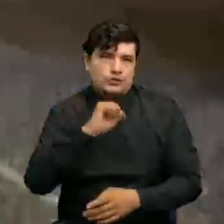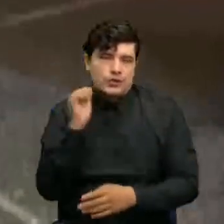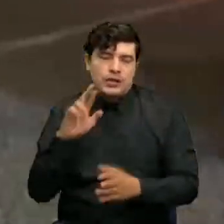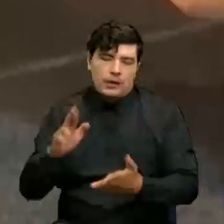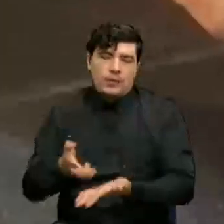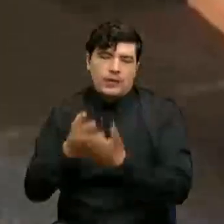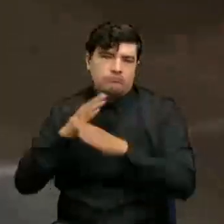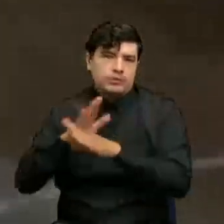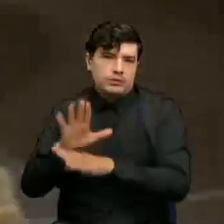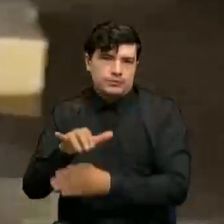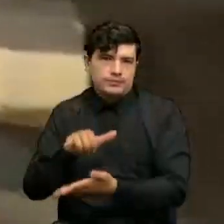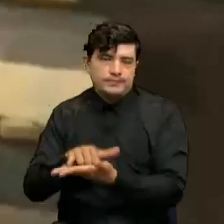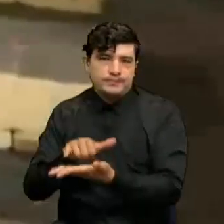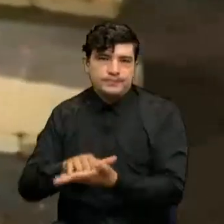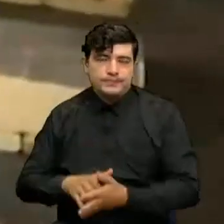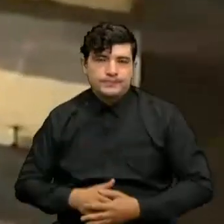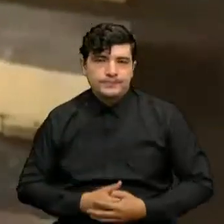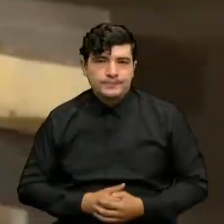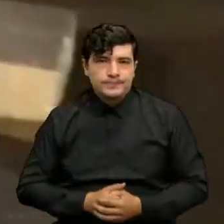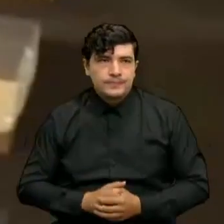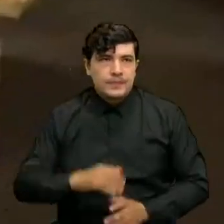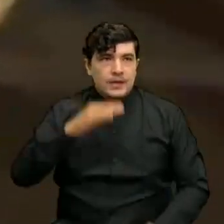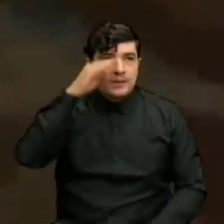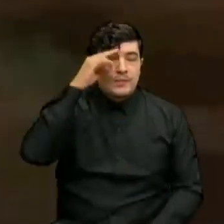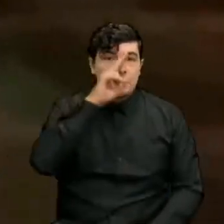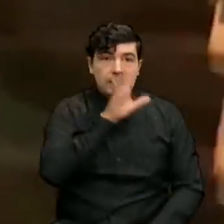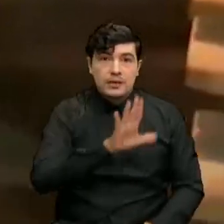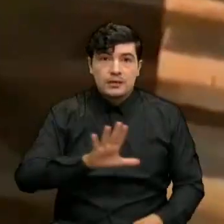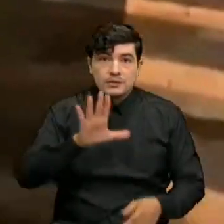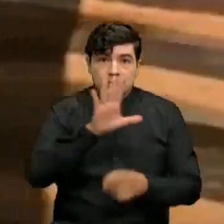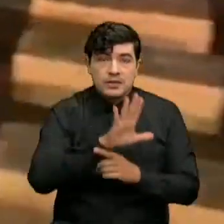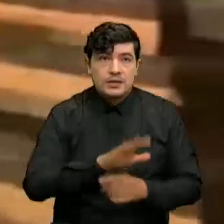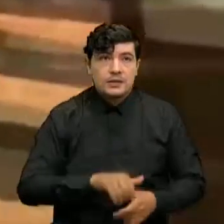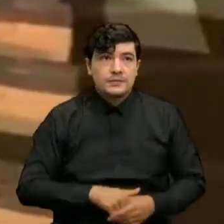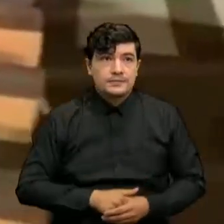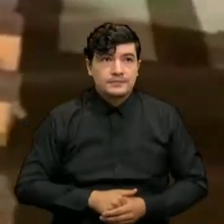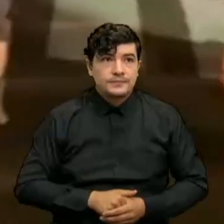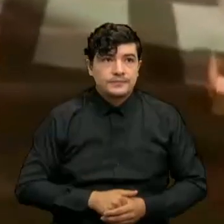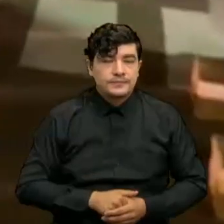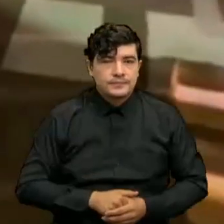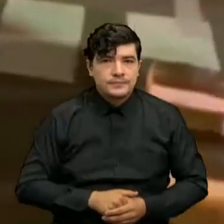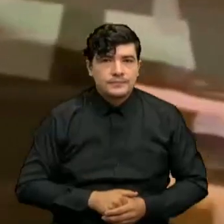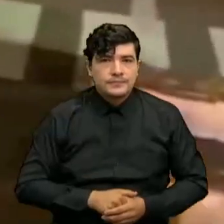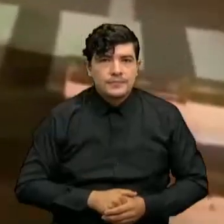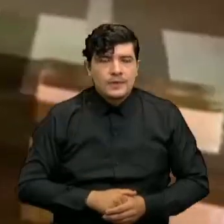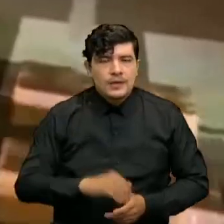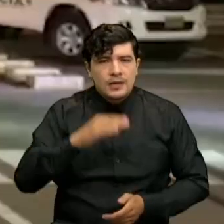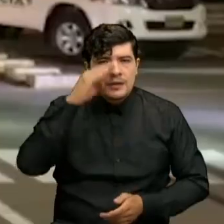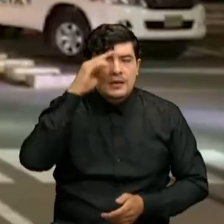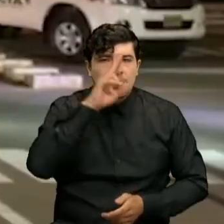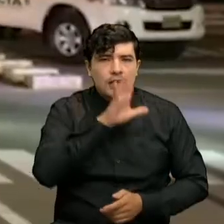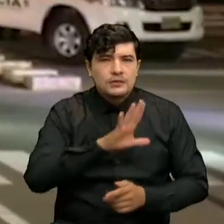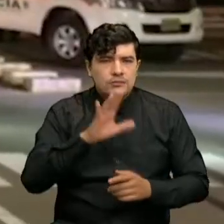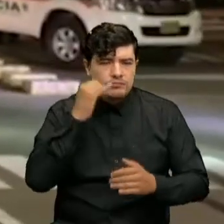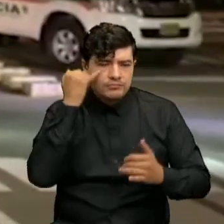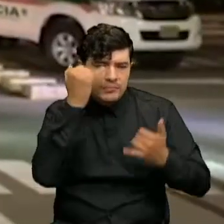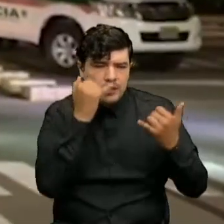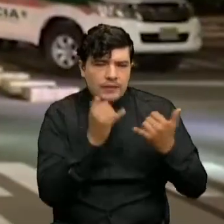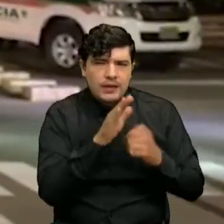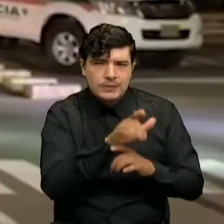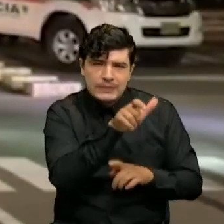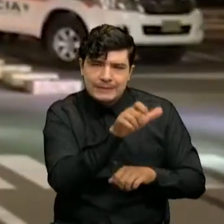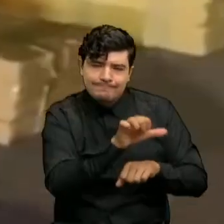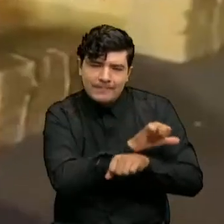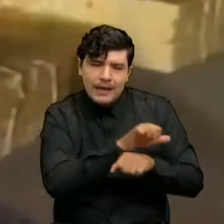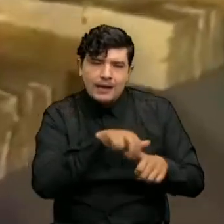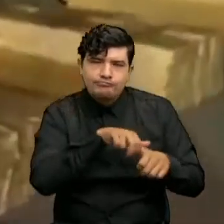la policía metropolitana de cúcuta logró la captura de un ciudadano que transportaba gran cantidad de marihuana a valuada en más de 500 millones de